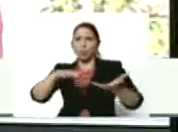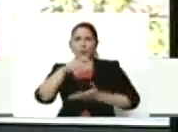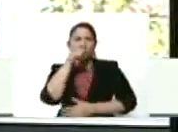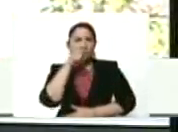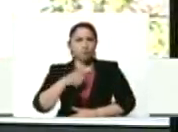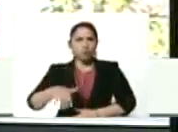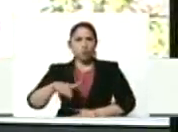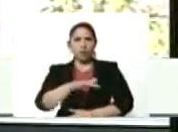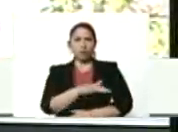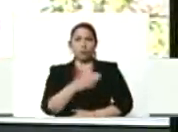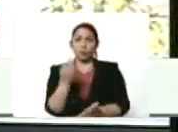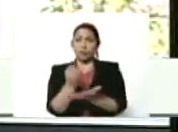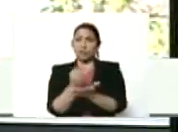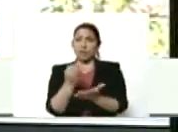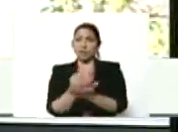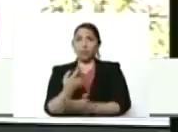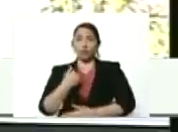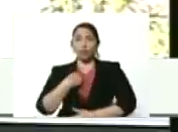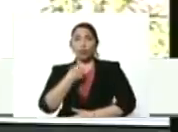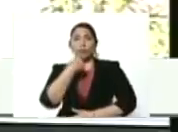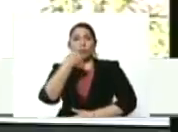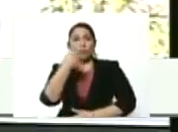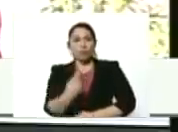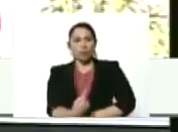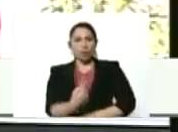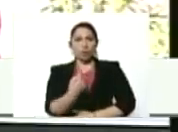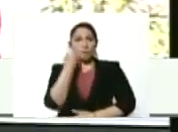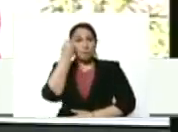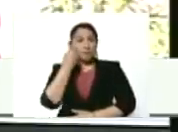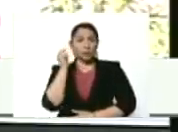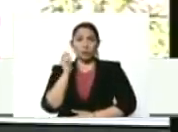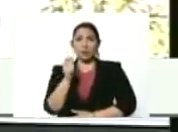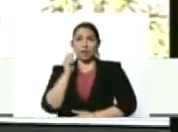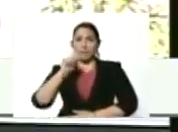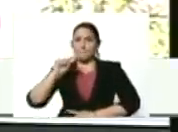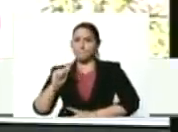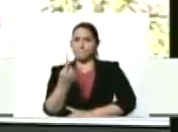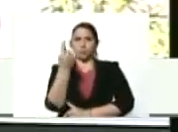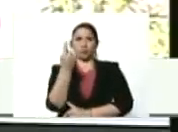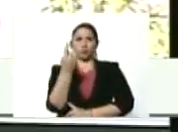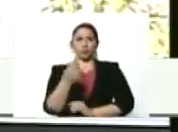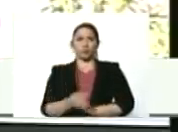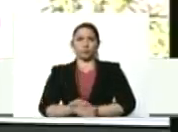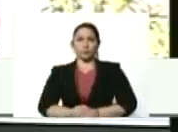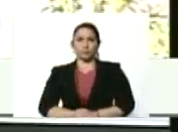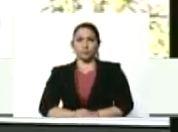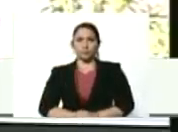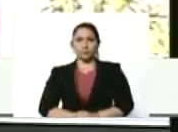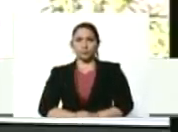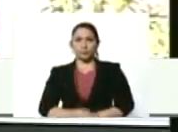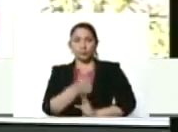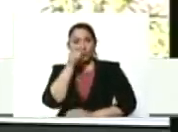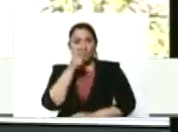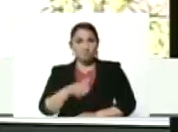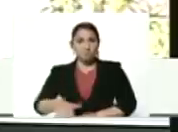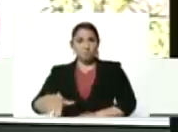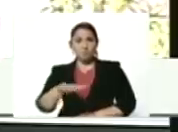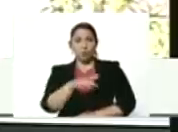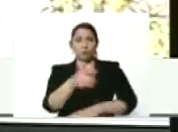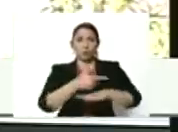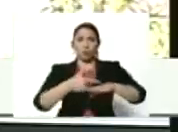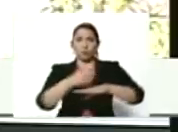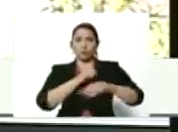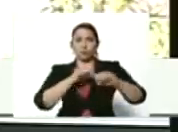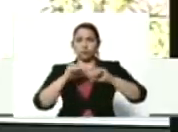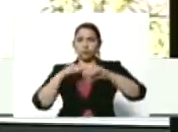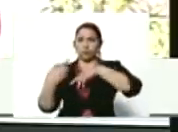Y como siempre insisto, porque creo que es la tarea principal de los pueblos, gobiernos y